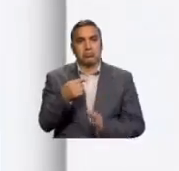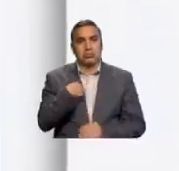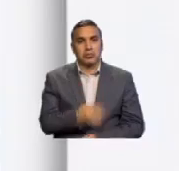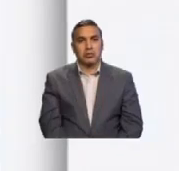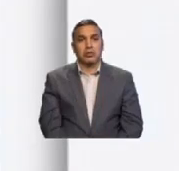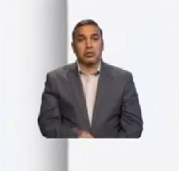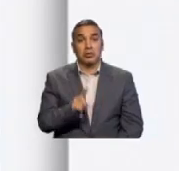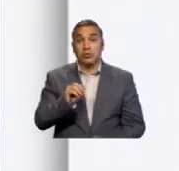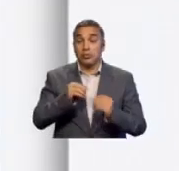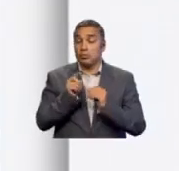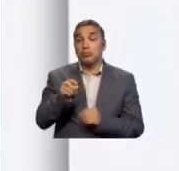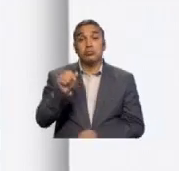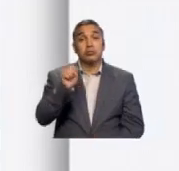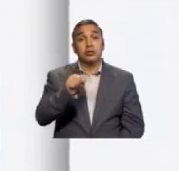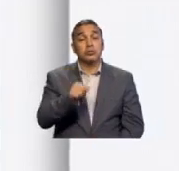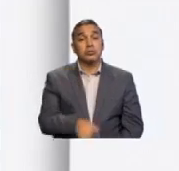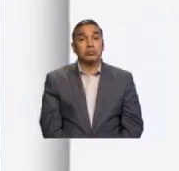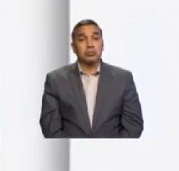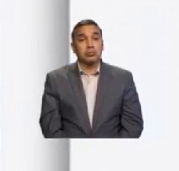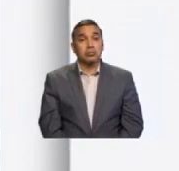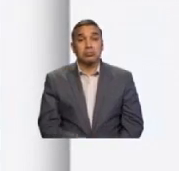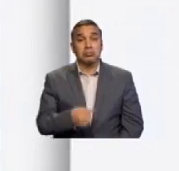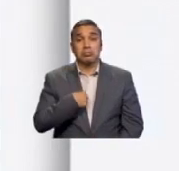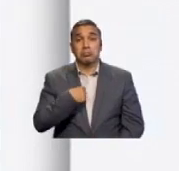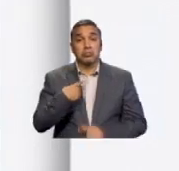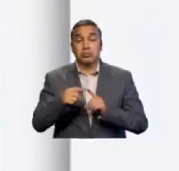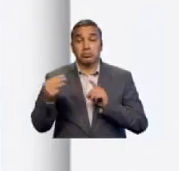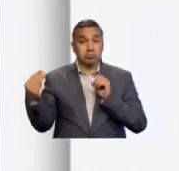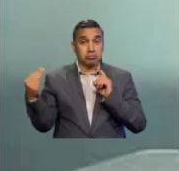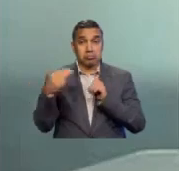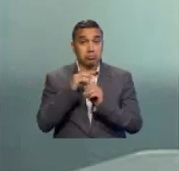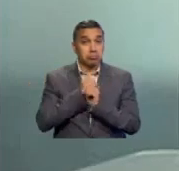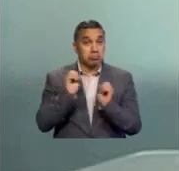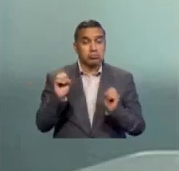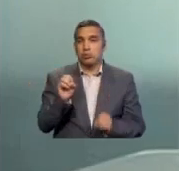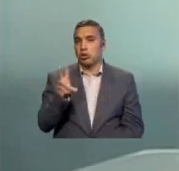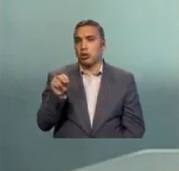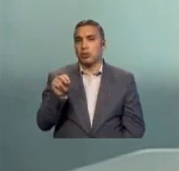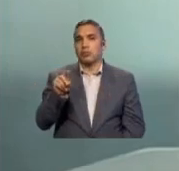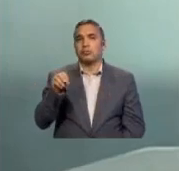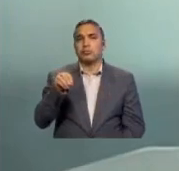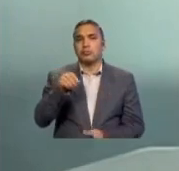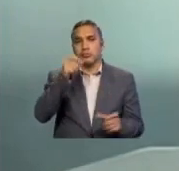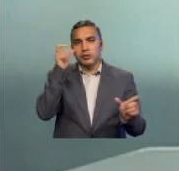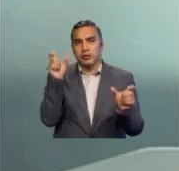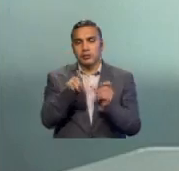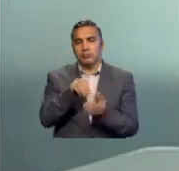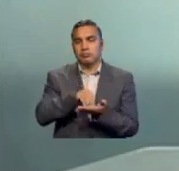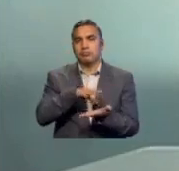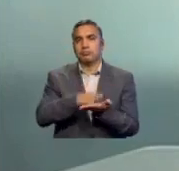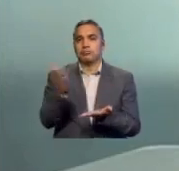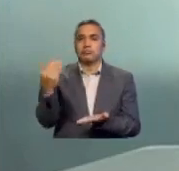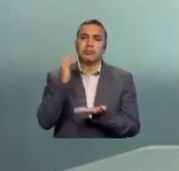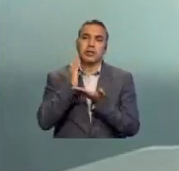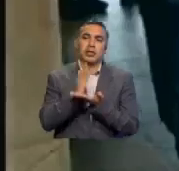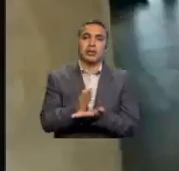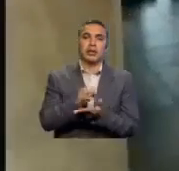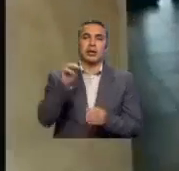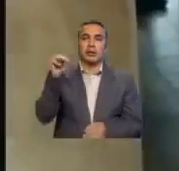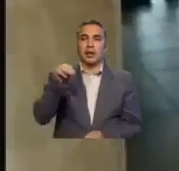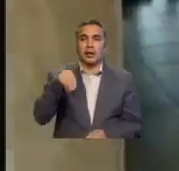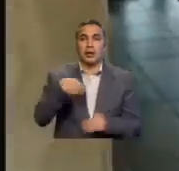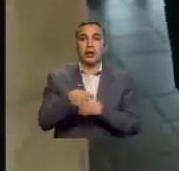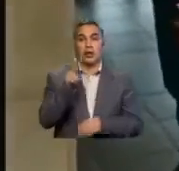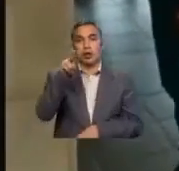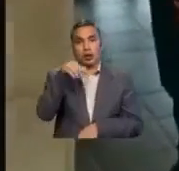¿Ese es su número? Sí. Ya. Yo no he recibido. Pero no ha recibido. No he recibido. Él fue citado por fiscalía para que rinda su versión este martes